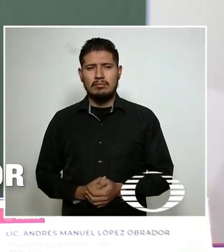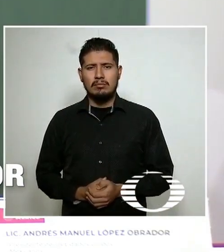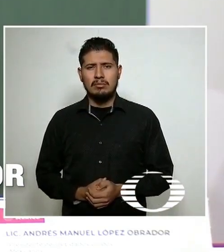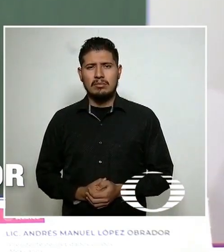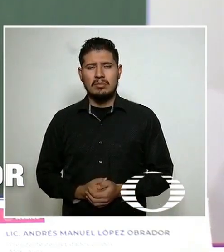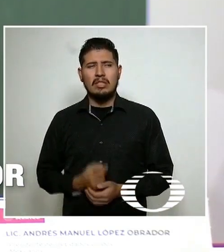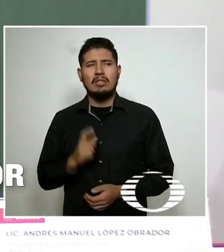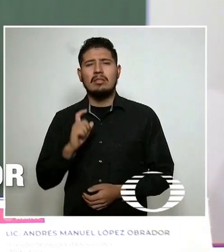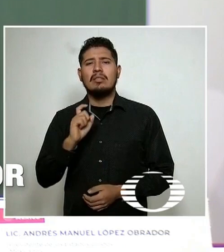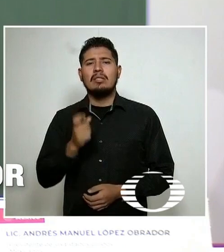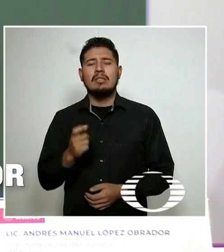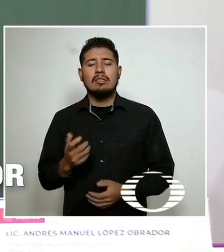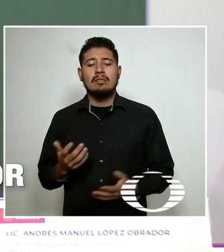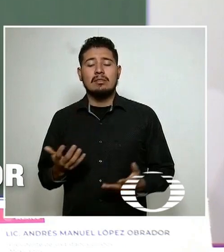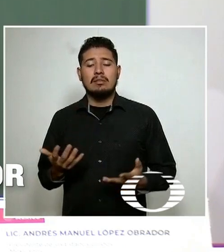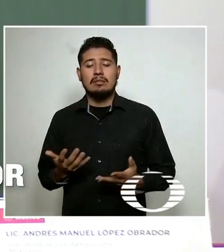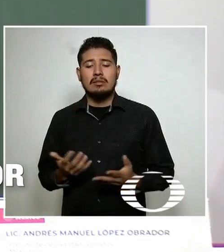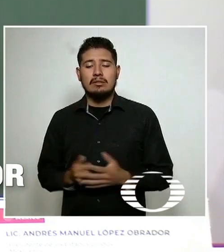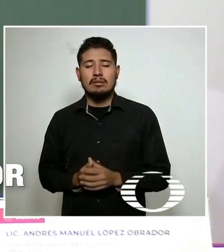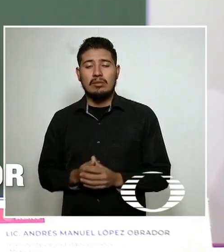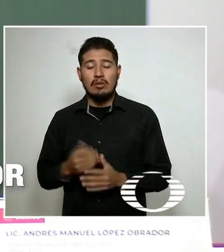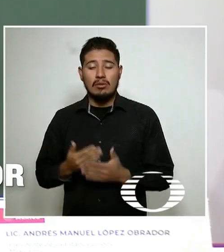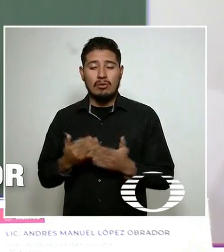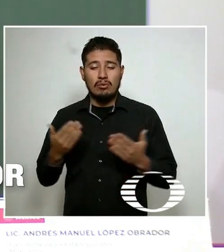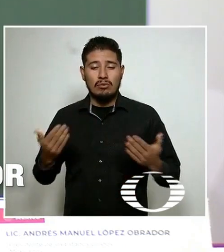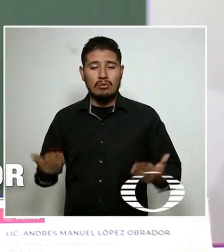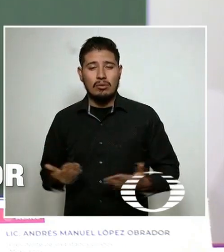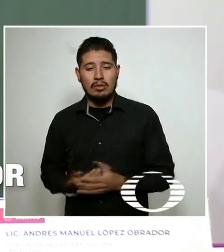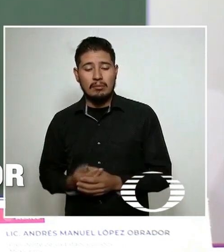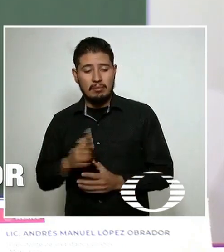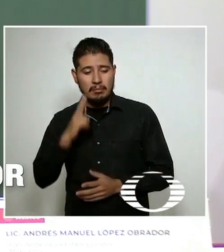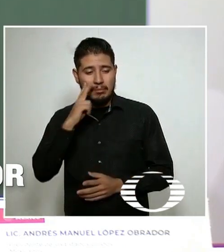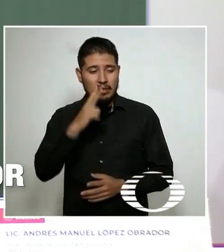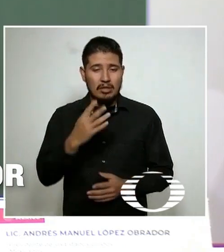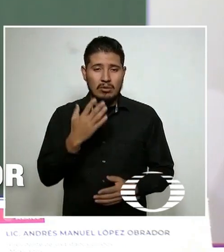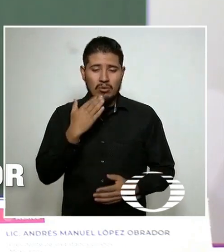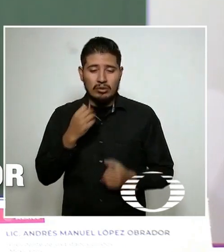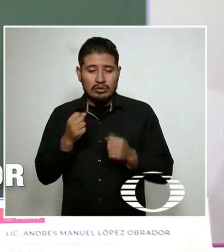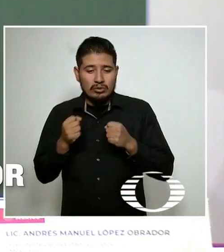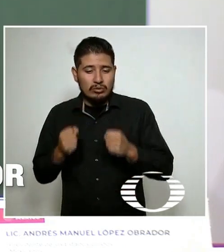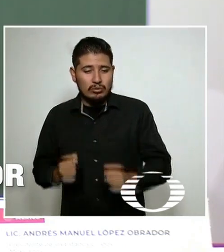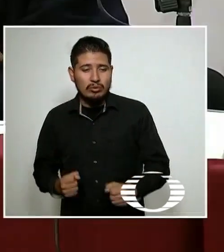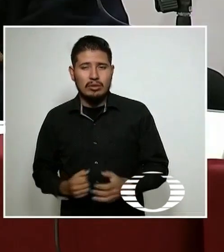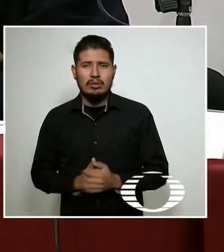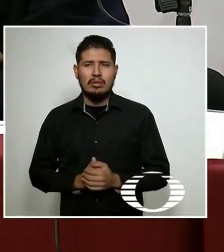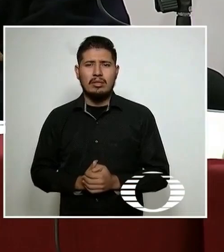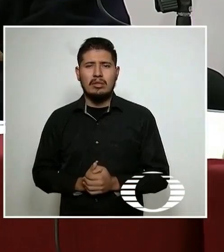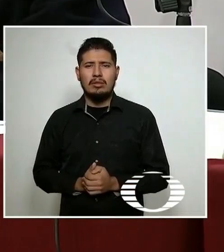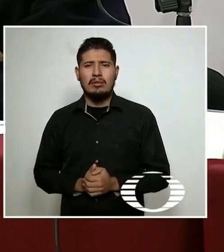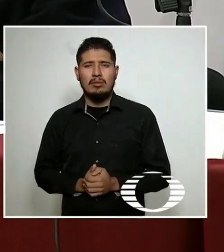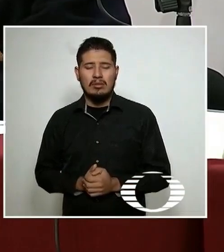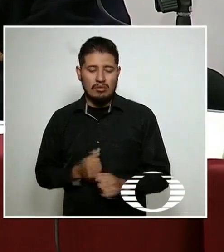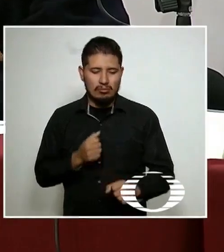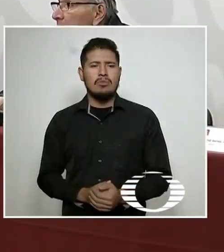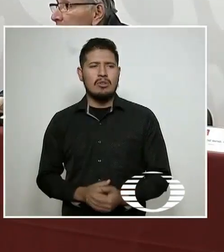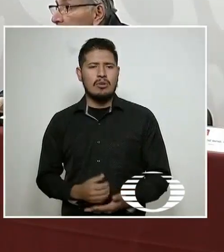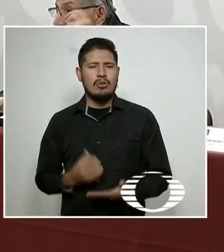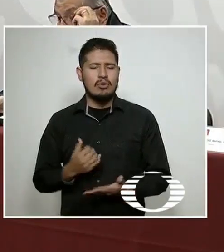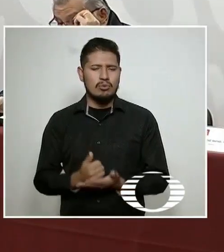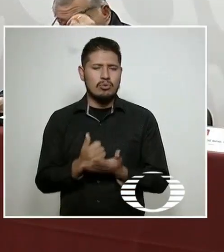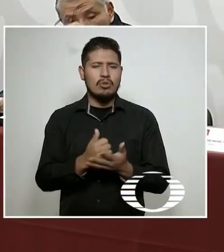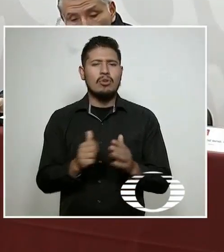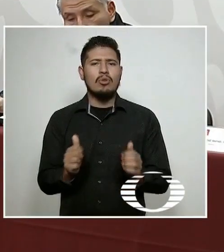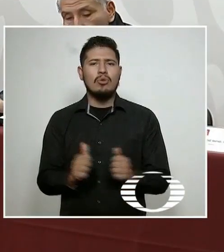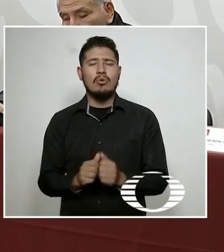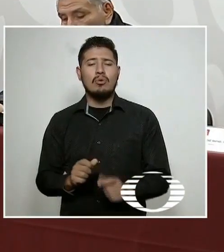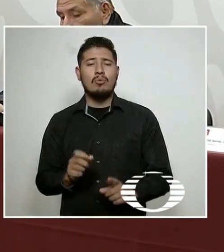que se está padeciendo de inseguridad y de violencia. Con